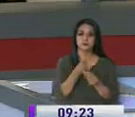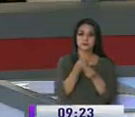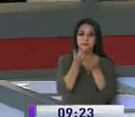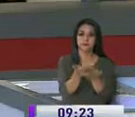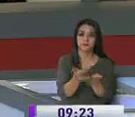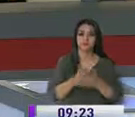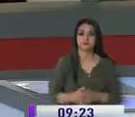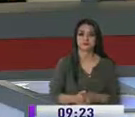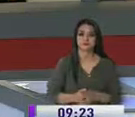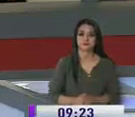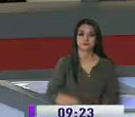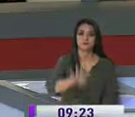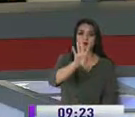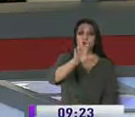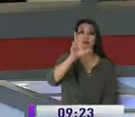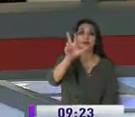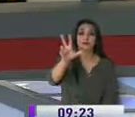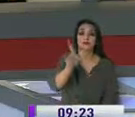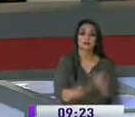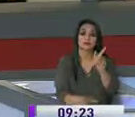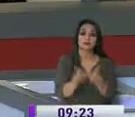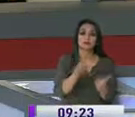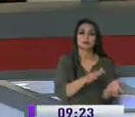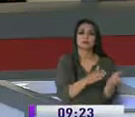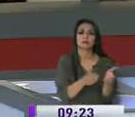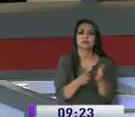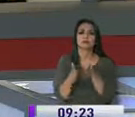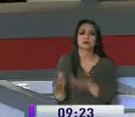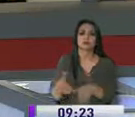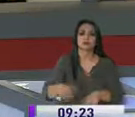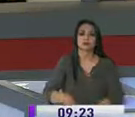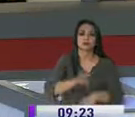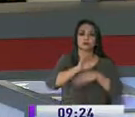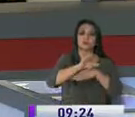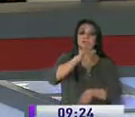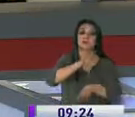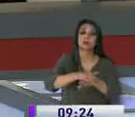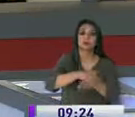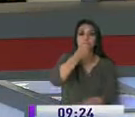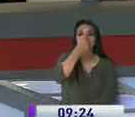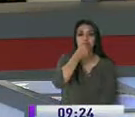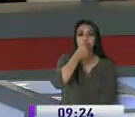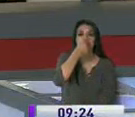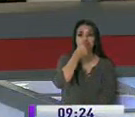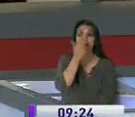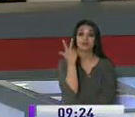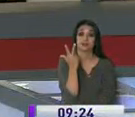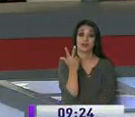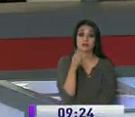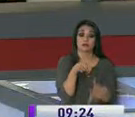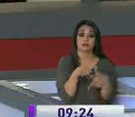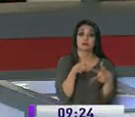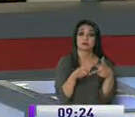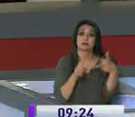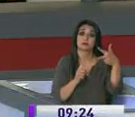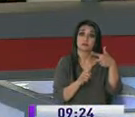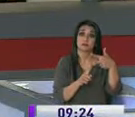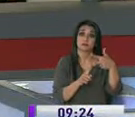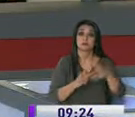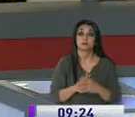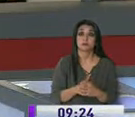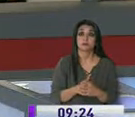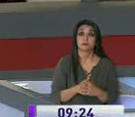temas. A 43 asciende el número de víctimas mortales en el país por la influenza con tres tipos de cepas, escúchenme bien vecinos.